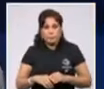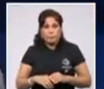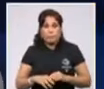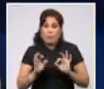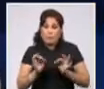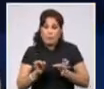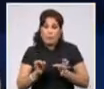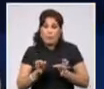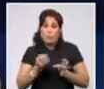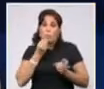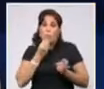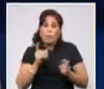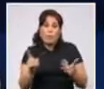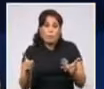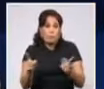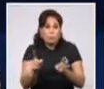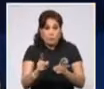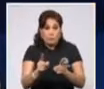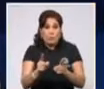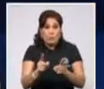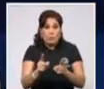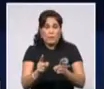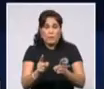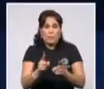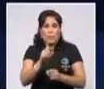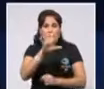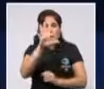podemos resumir que de los